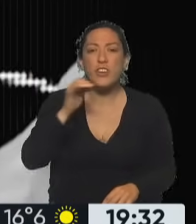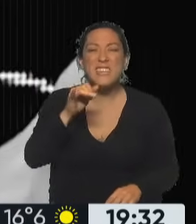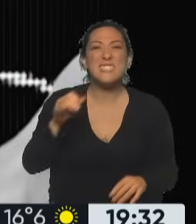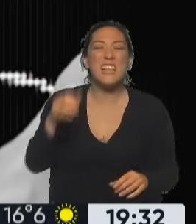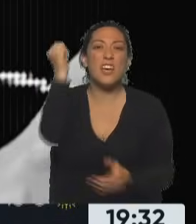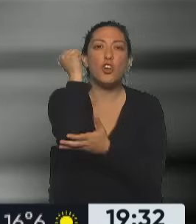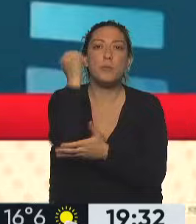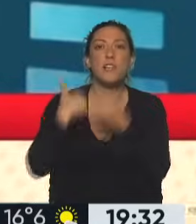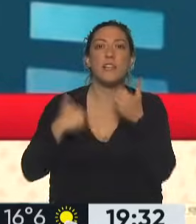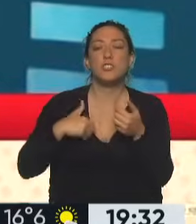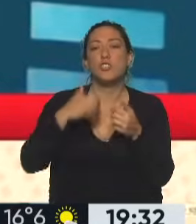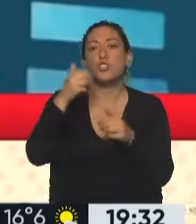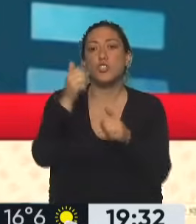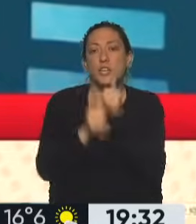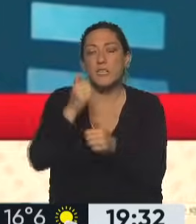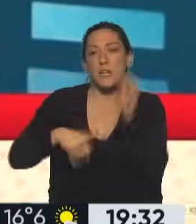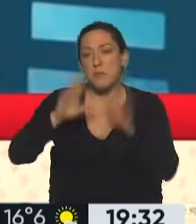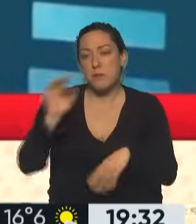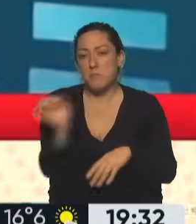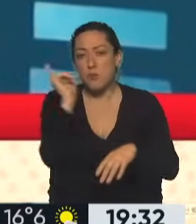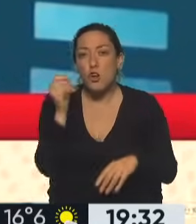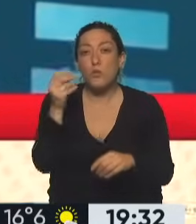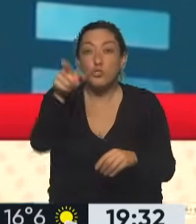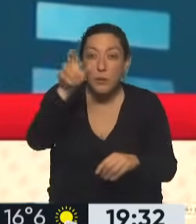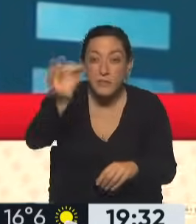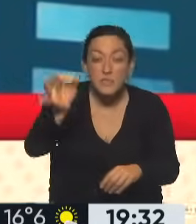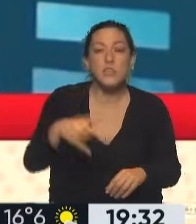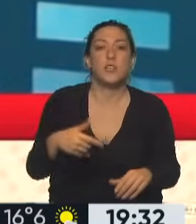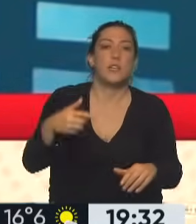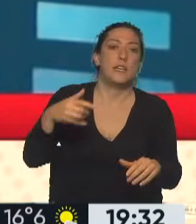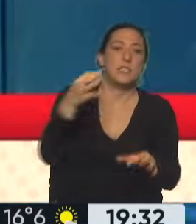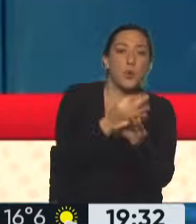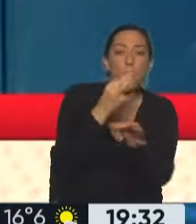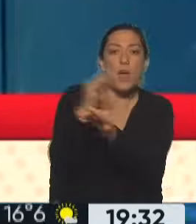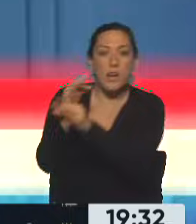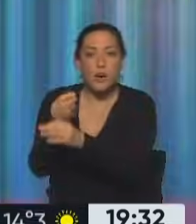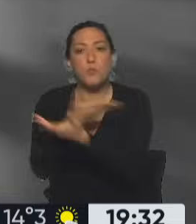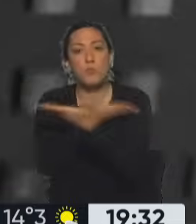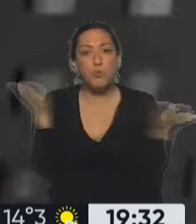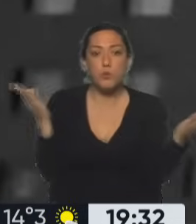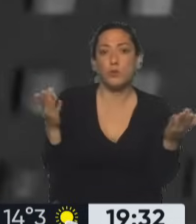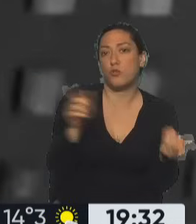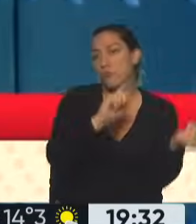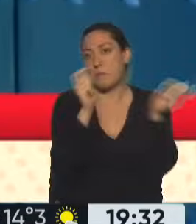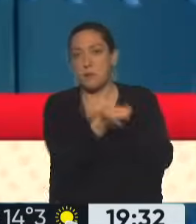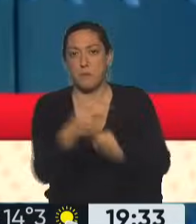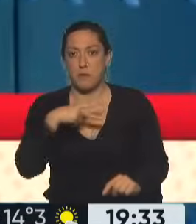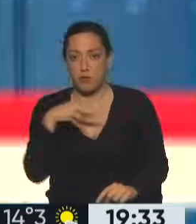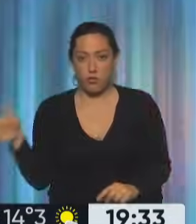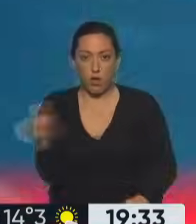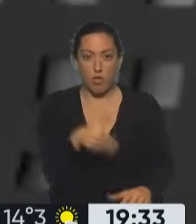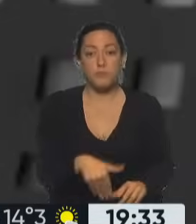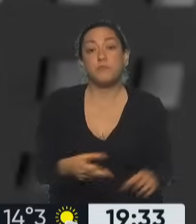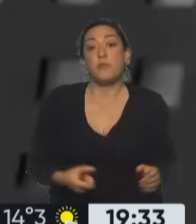economistas de la historia argentina? Van a privatizar los colegios, todos los es públicos. Es complicado, no, debería ser en el ideal. Y nuestro ajuste